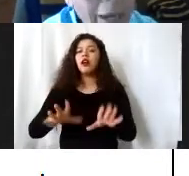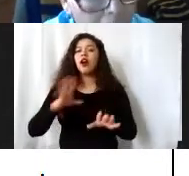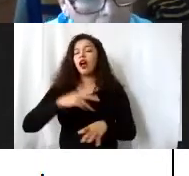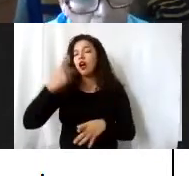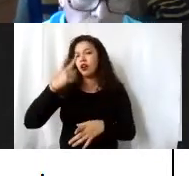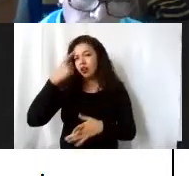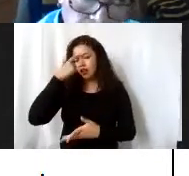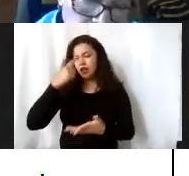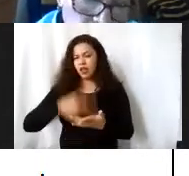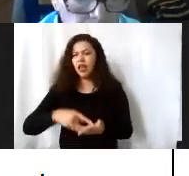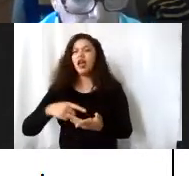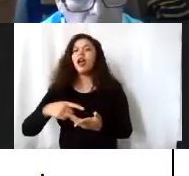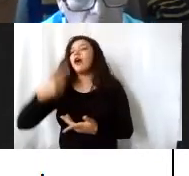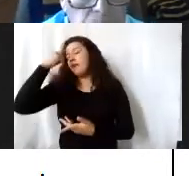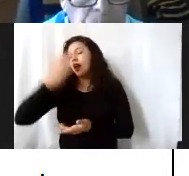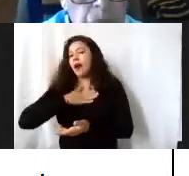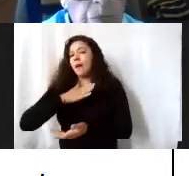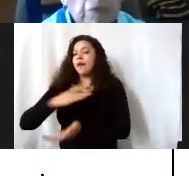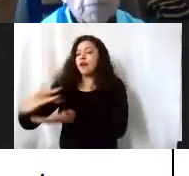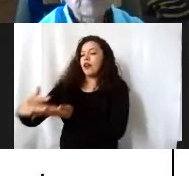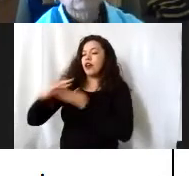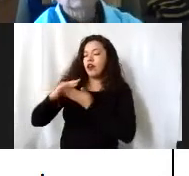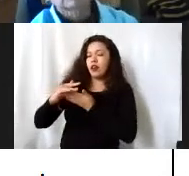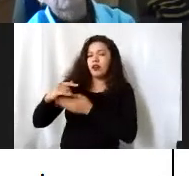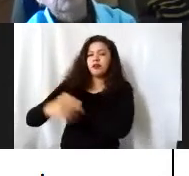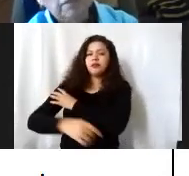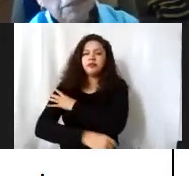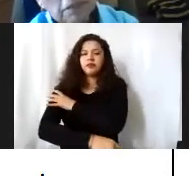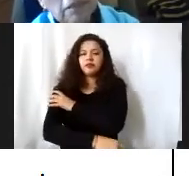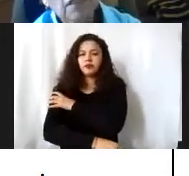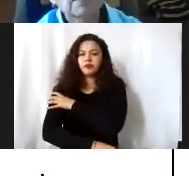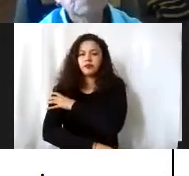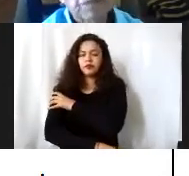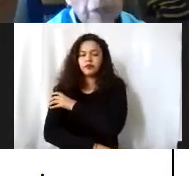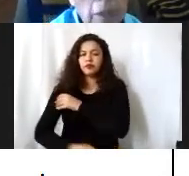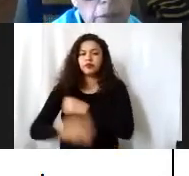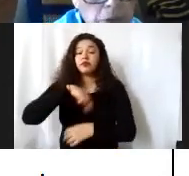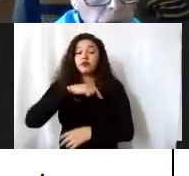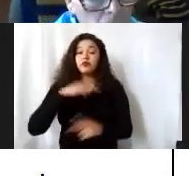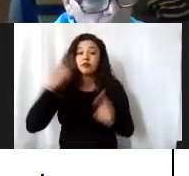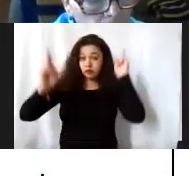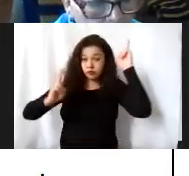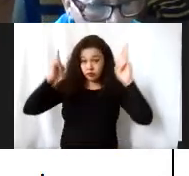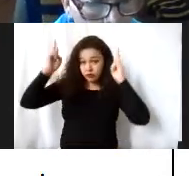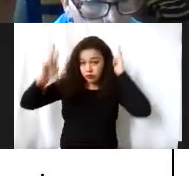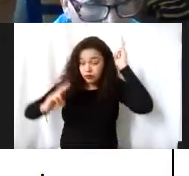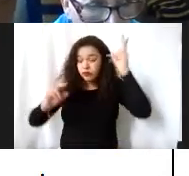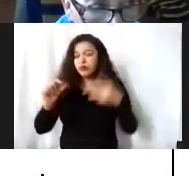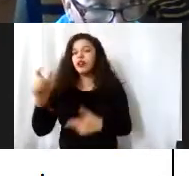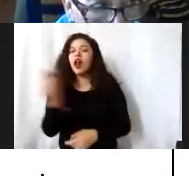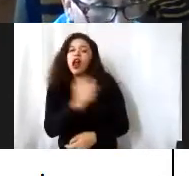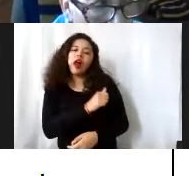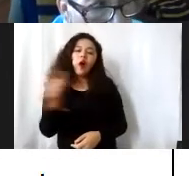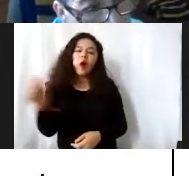va a favorecer a su petición, pero cuando ya hacemos la visita, hacemos esos recorridos, pues